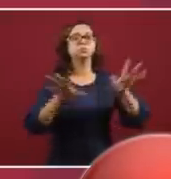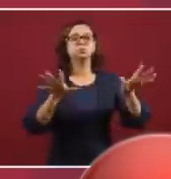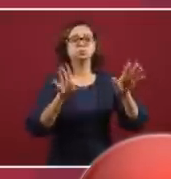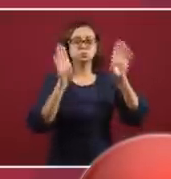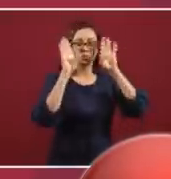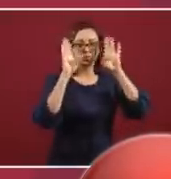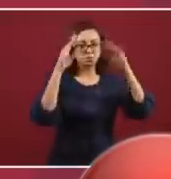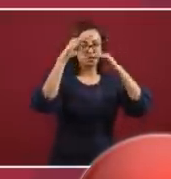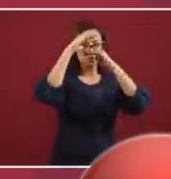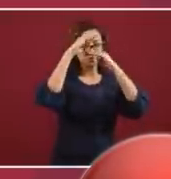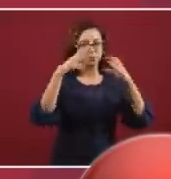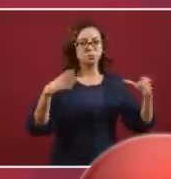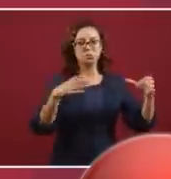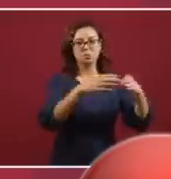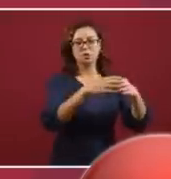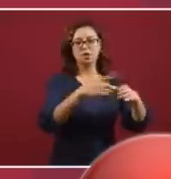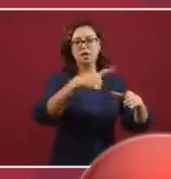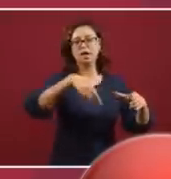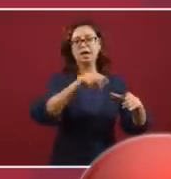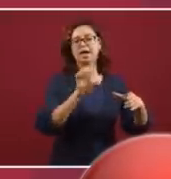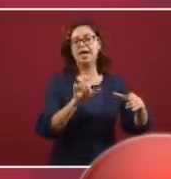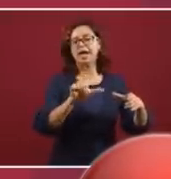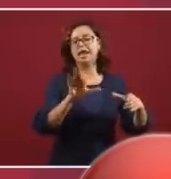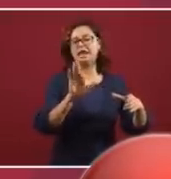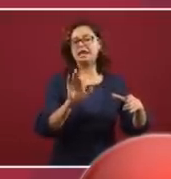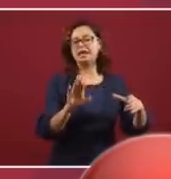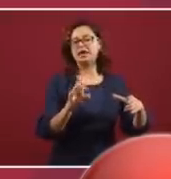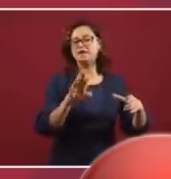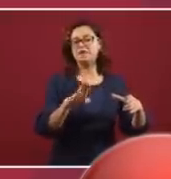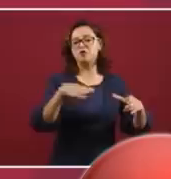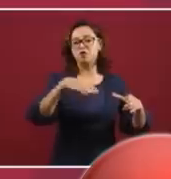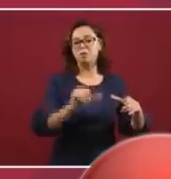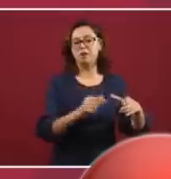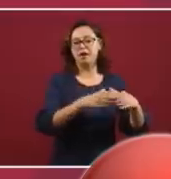en este caso el Reforma, no